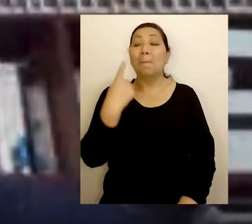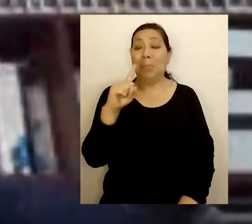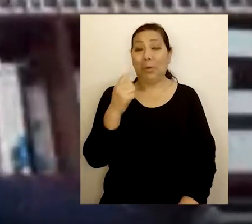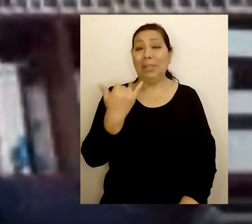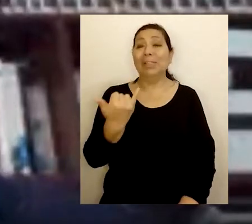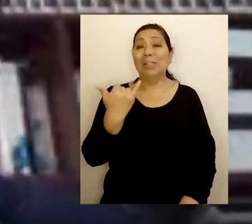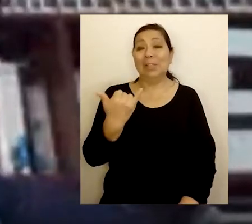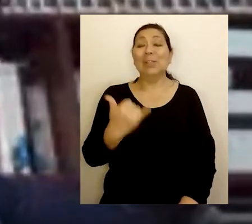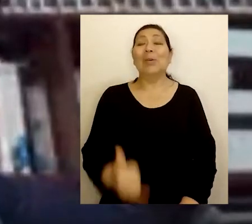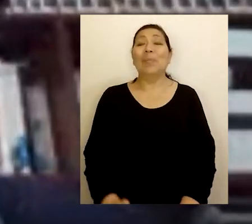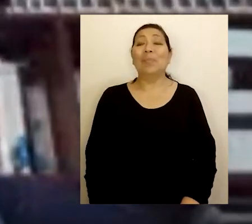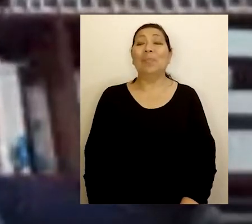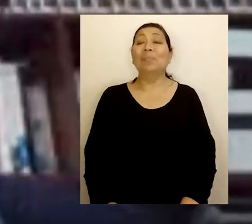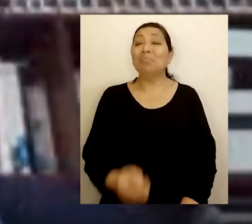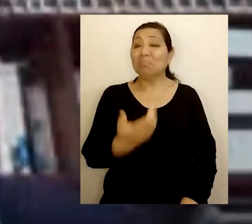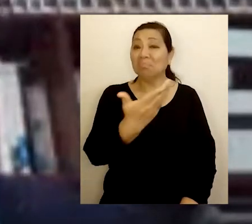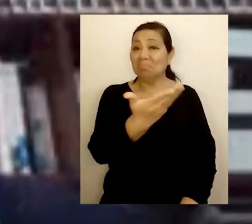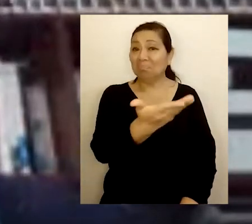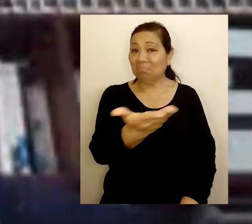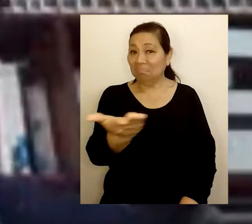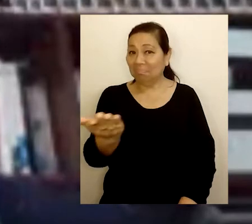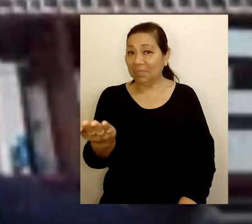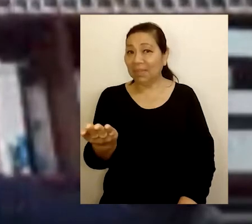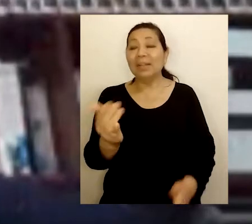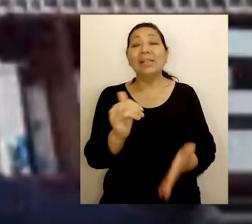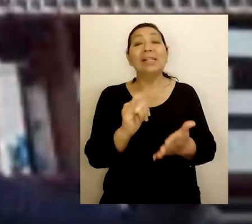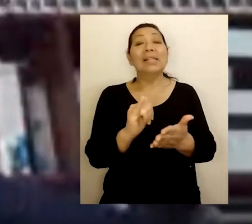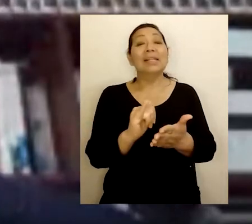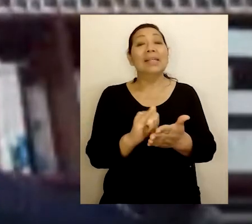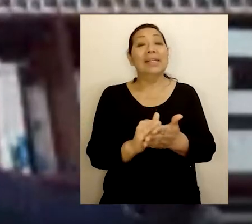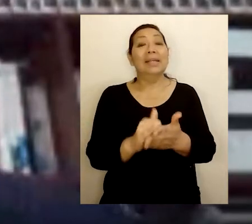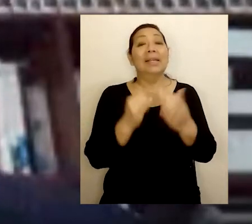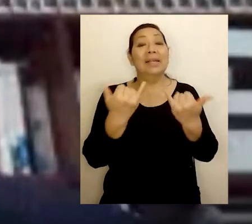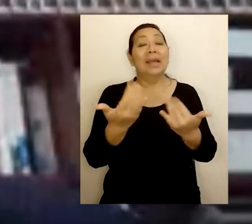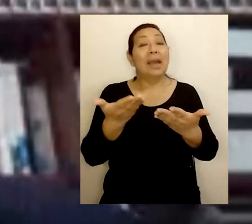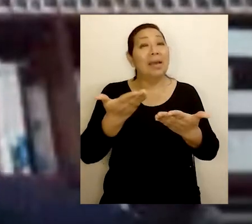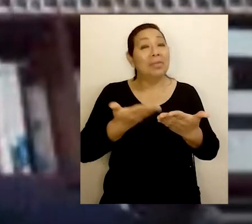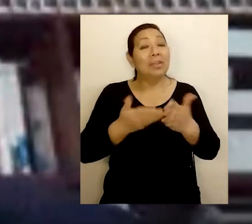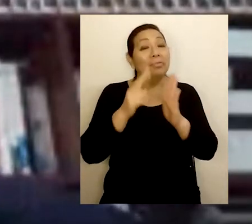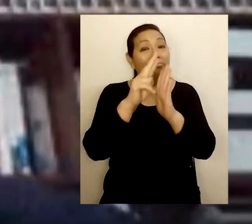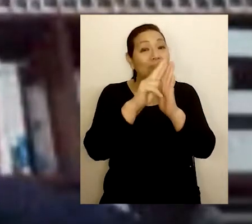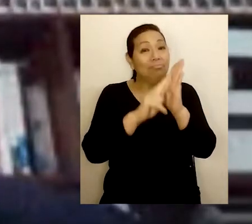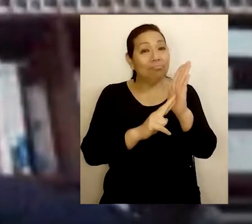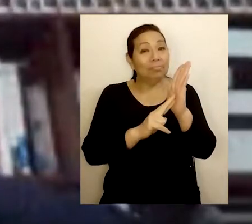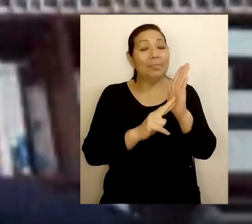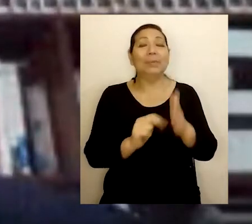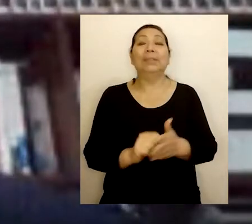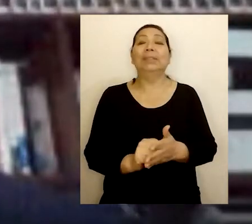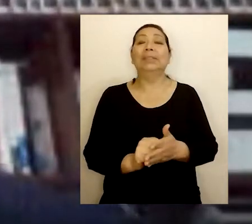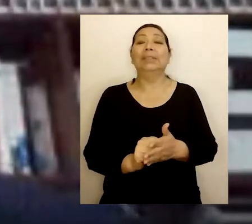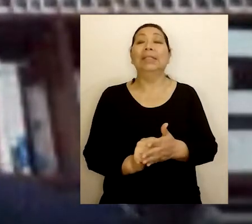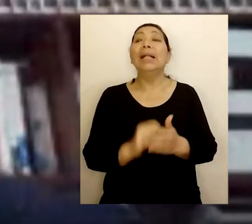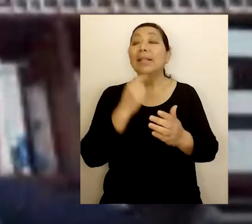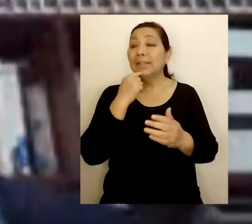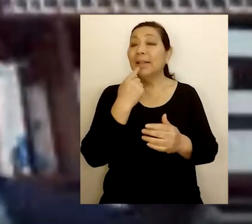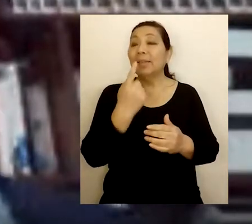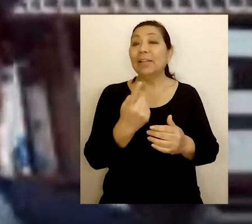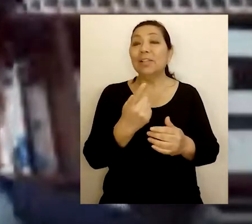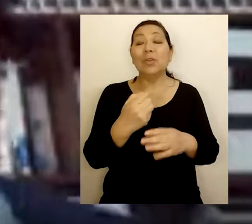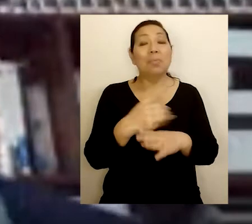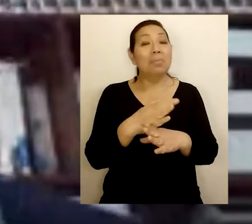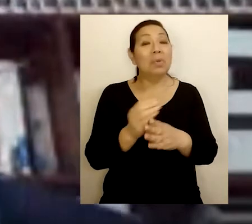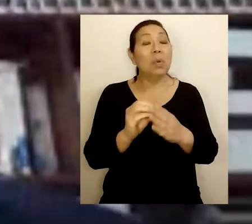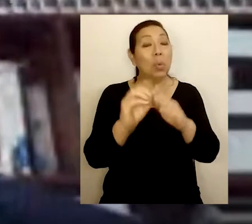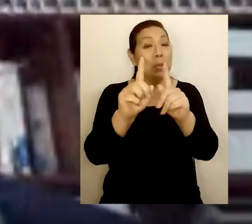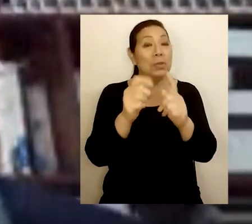estas consideraciones, señor, estimamos que, en efecto, habiendo resoluciones que se han declarado